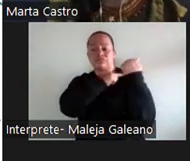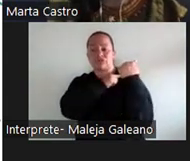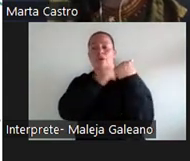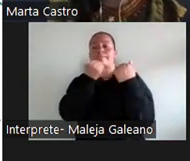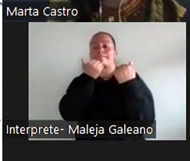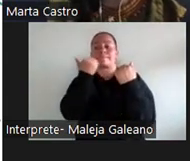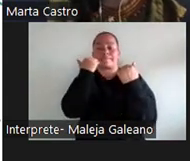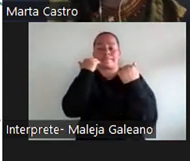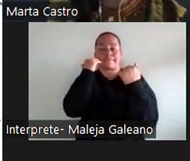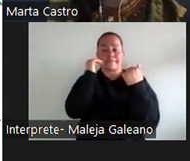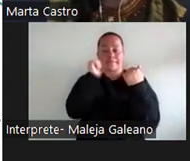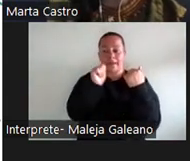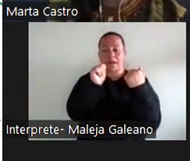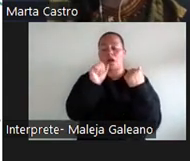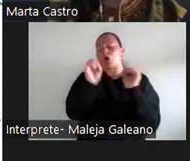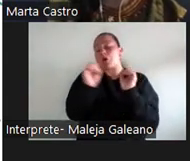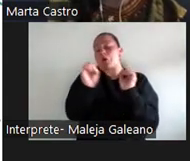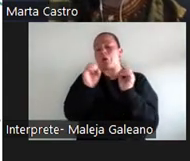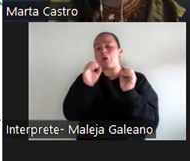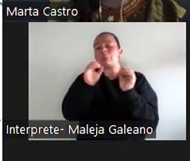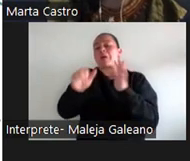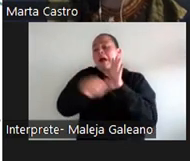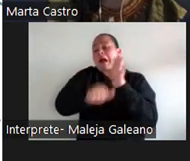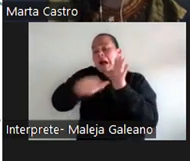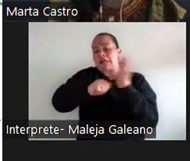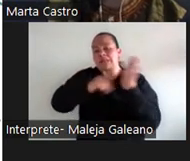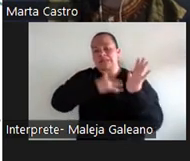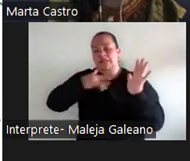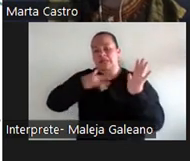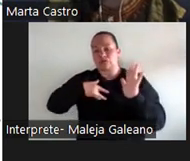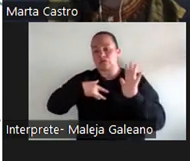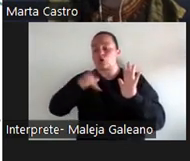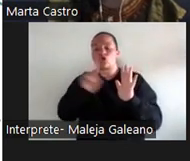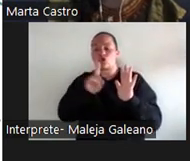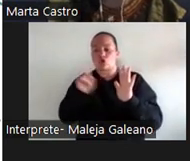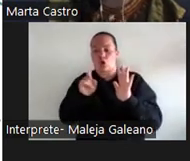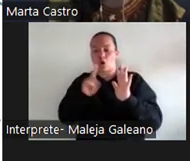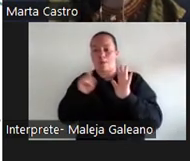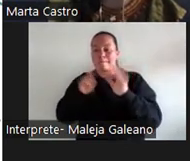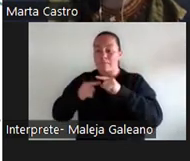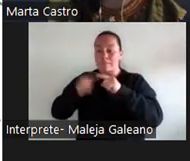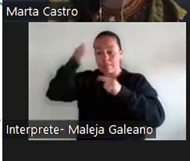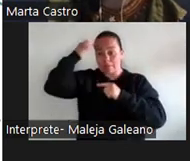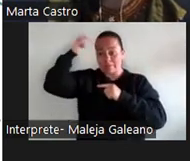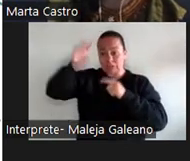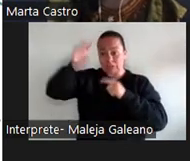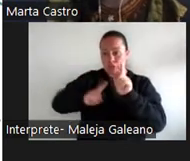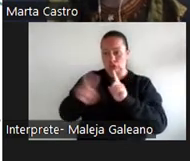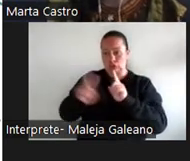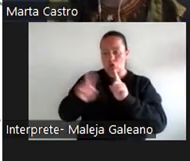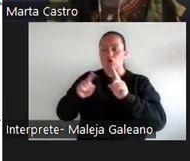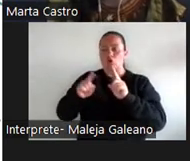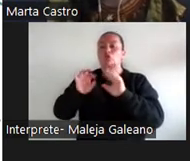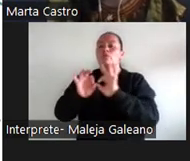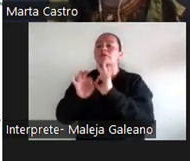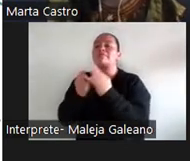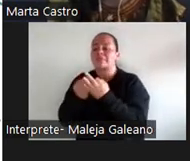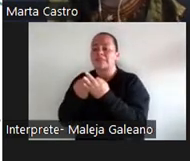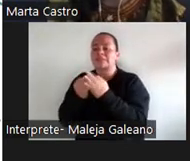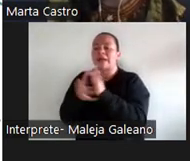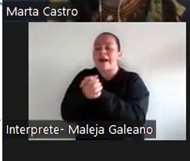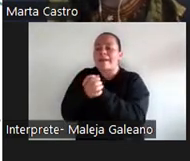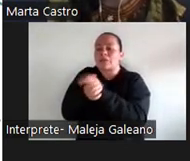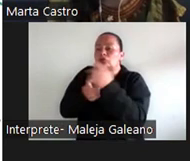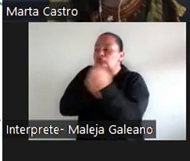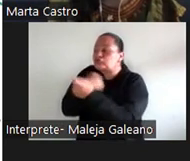profesionales en el área de la salud sino familiares amigos o personas cercanas que presten de manera